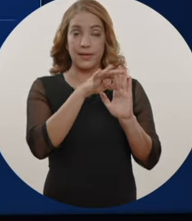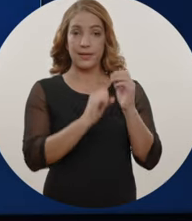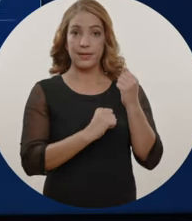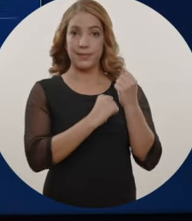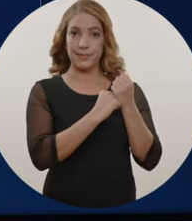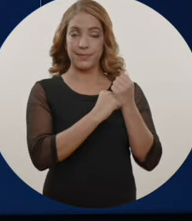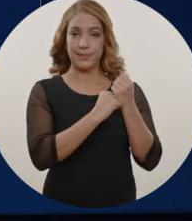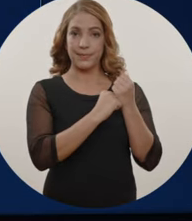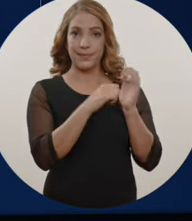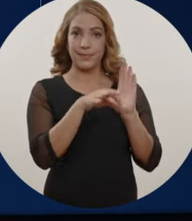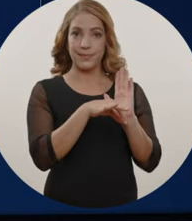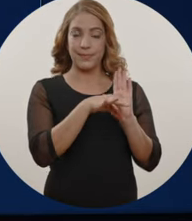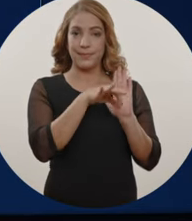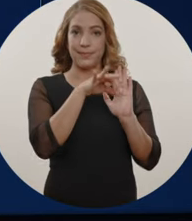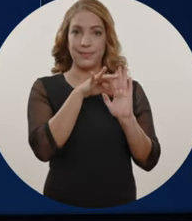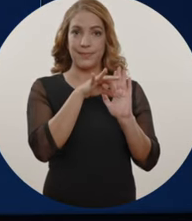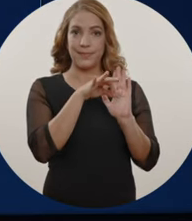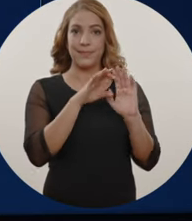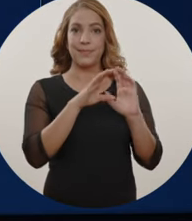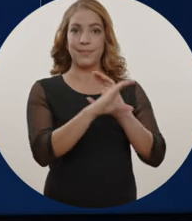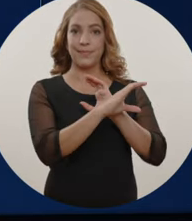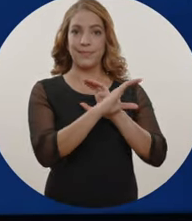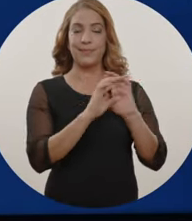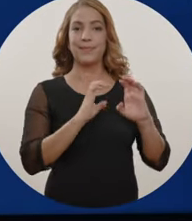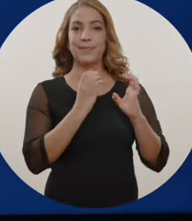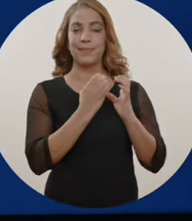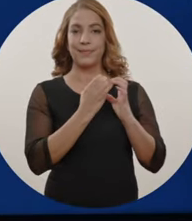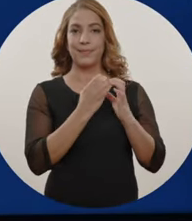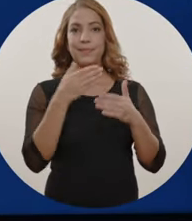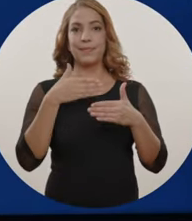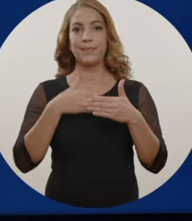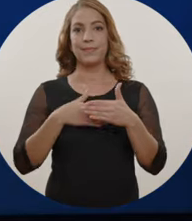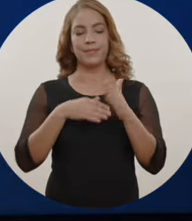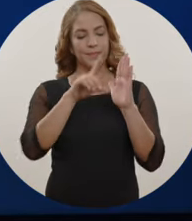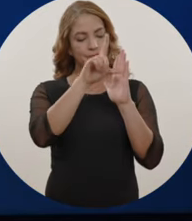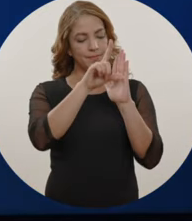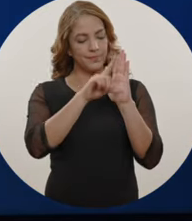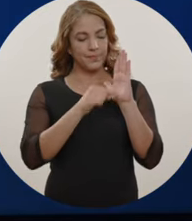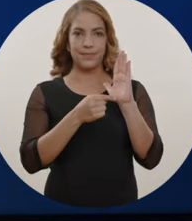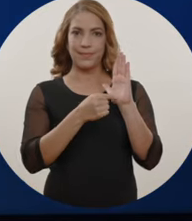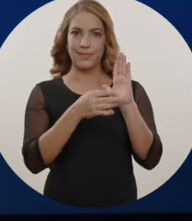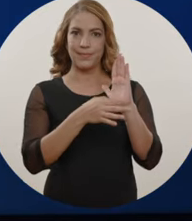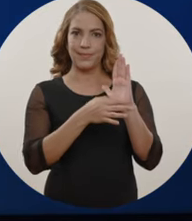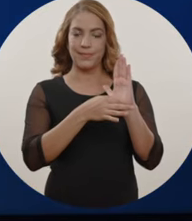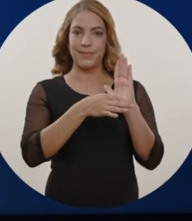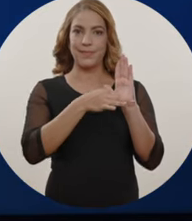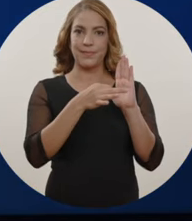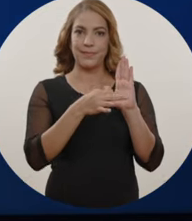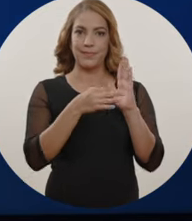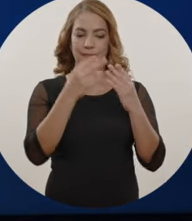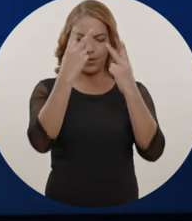el menú de soporte. Seleccione Device Care. Dentro del menú de Device Care,